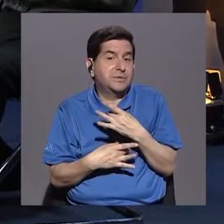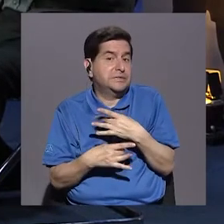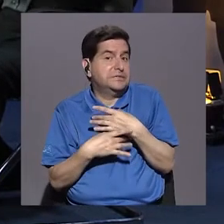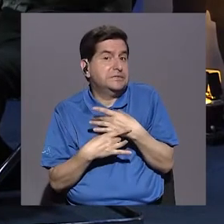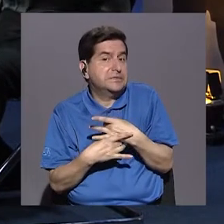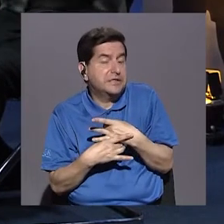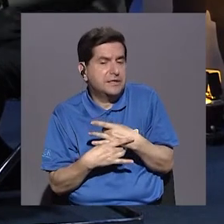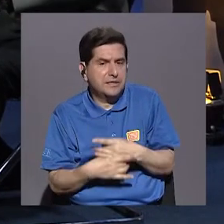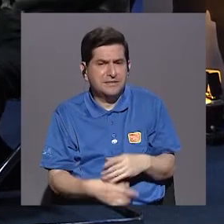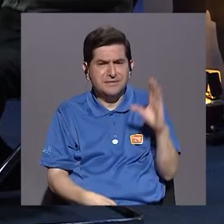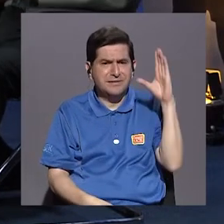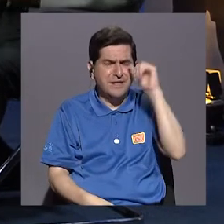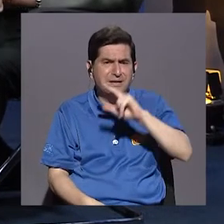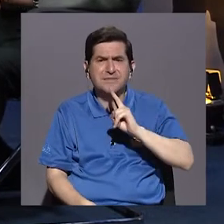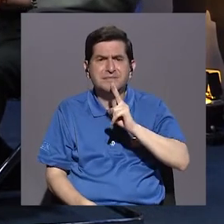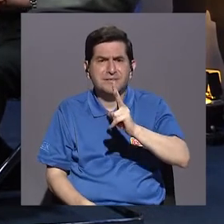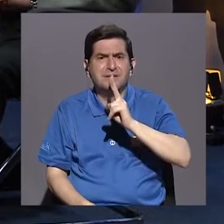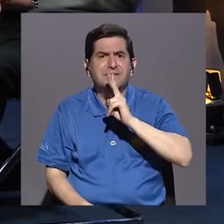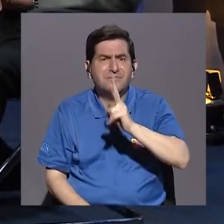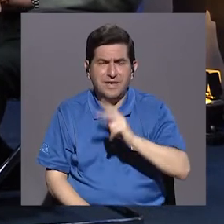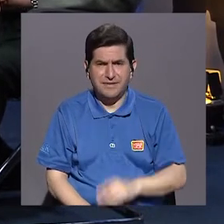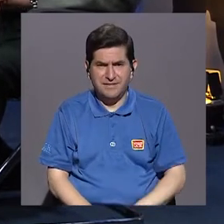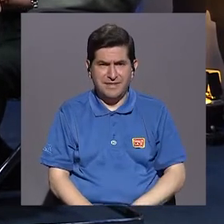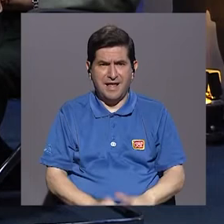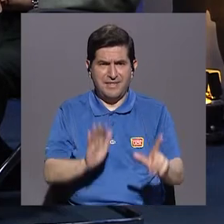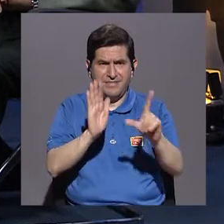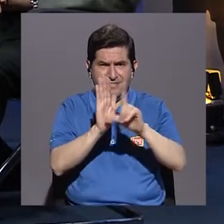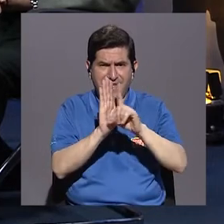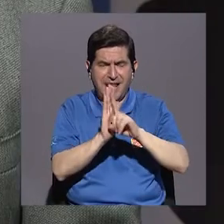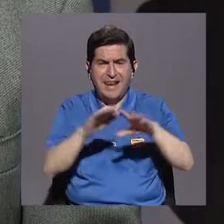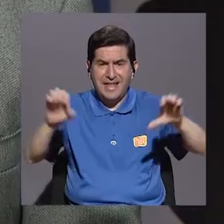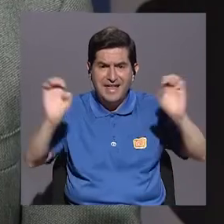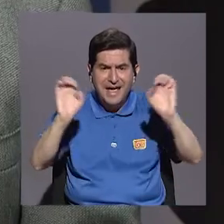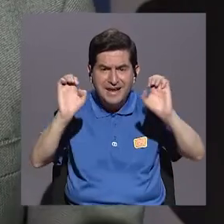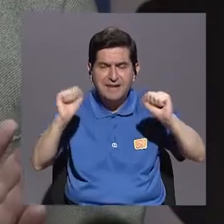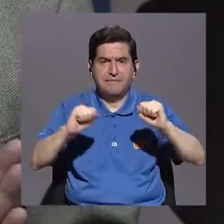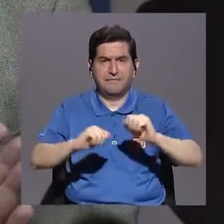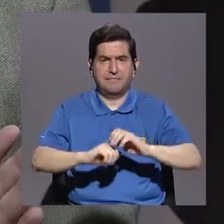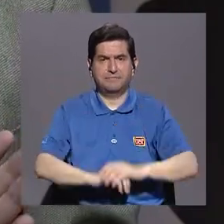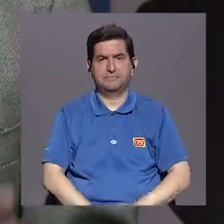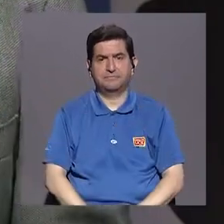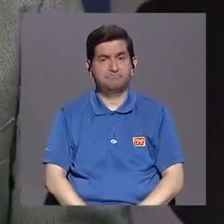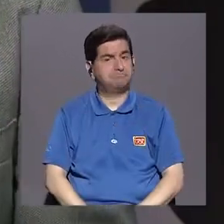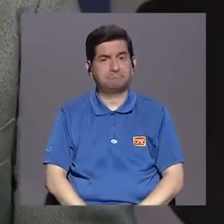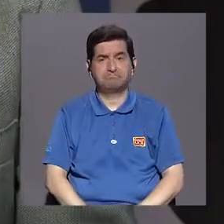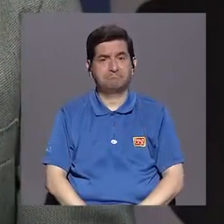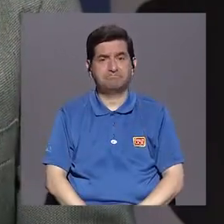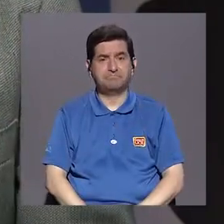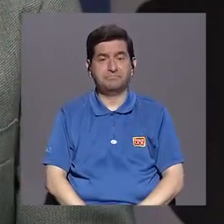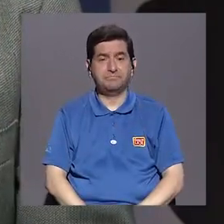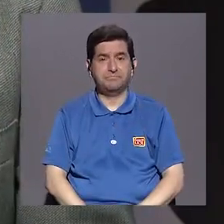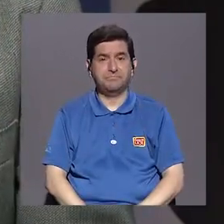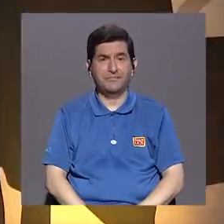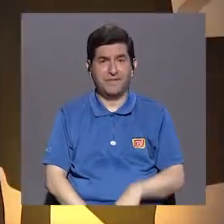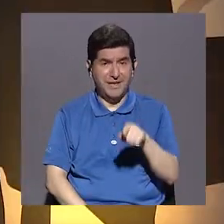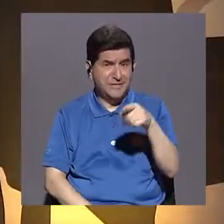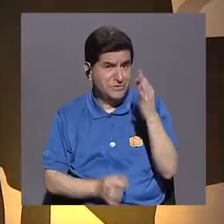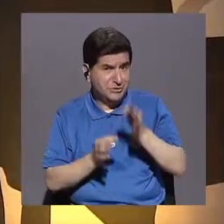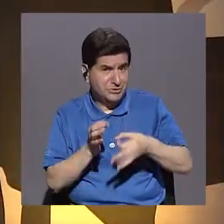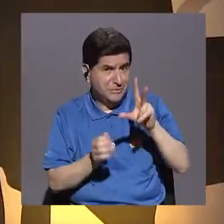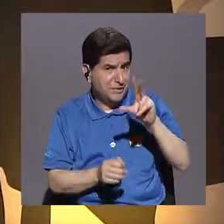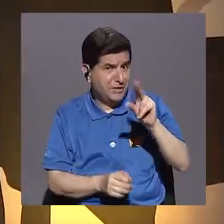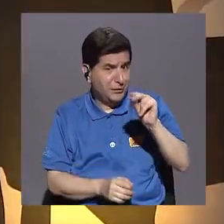querer ver las realidades de las leyes de la energía sino no es así